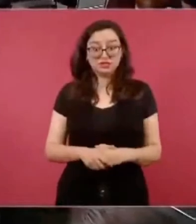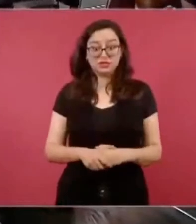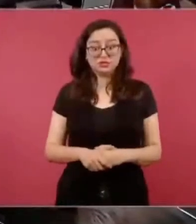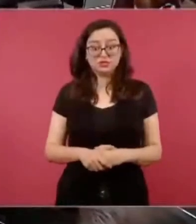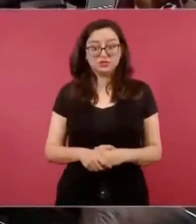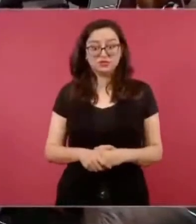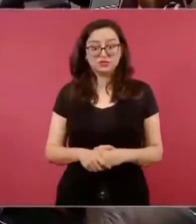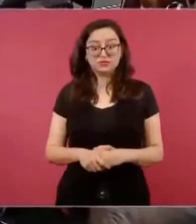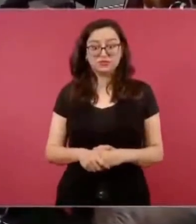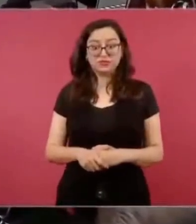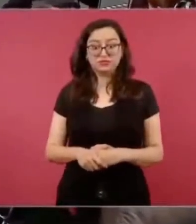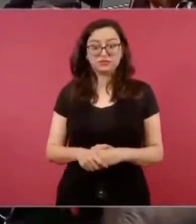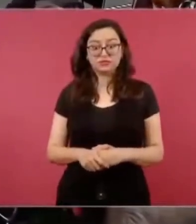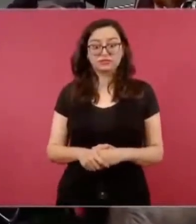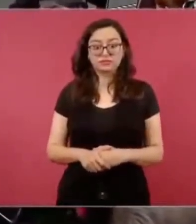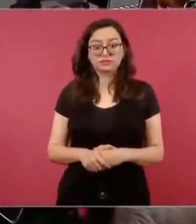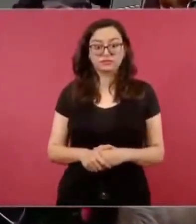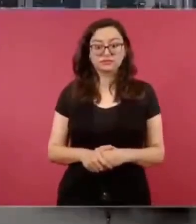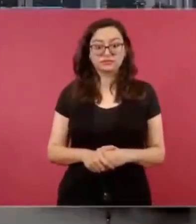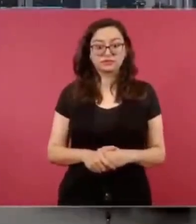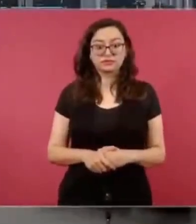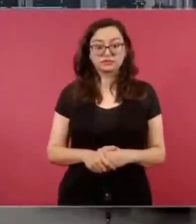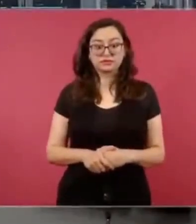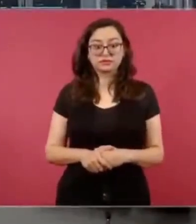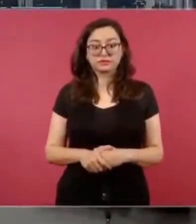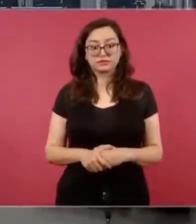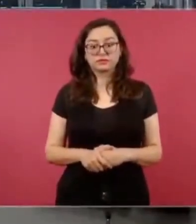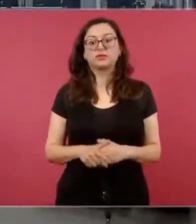¿Cuántos empezarían a beneficiar con esto? Empiezan